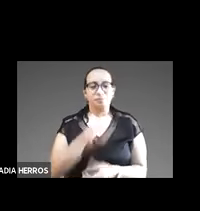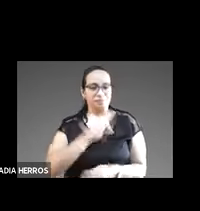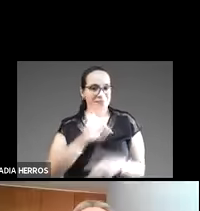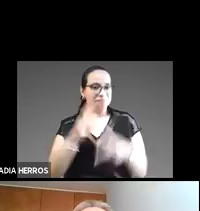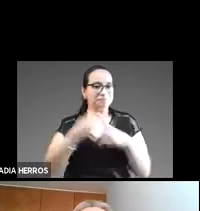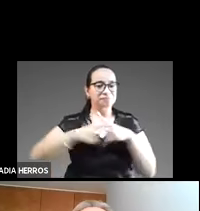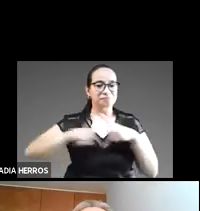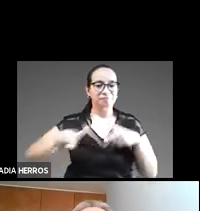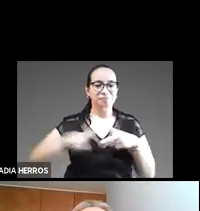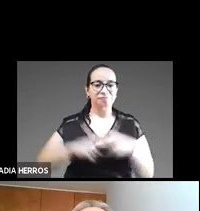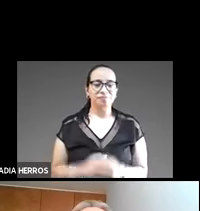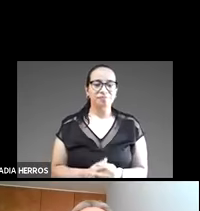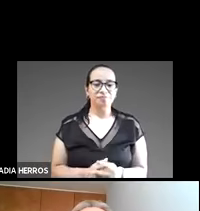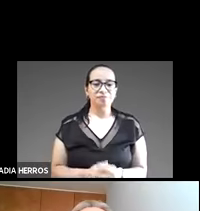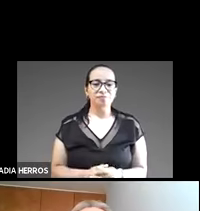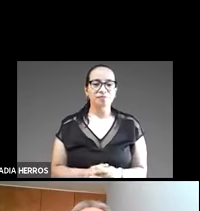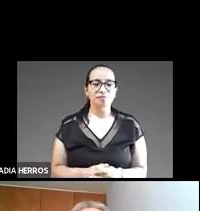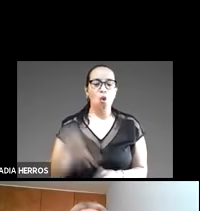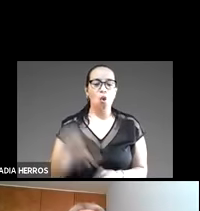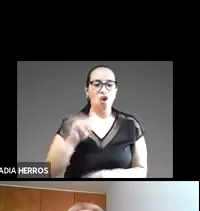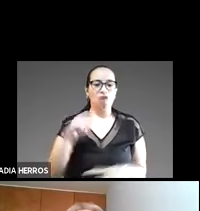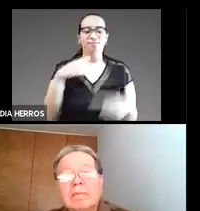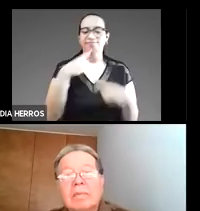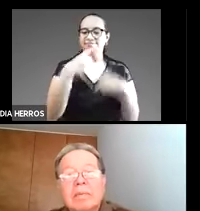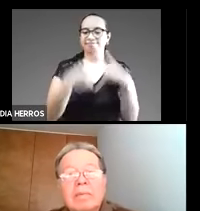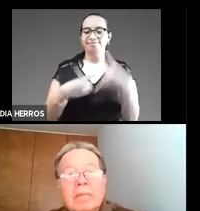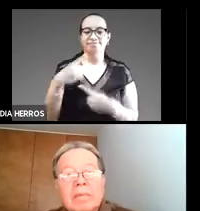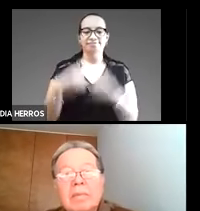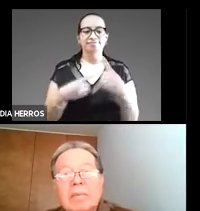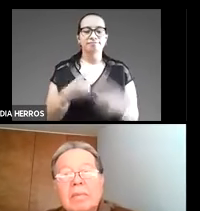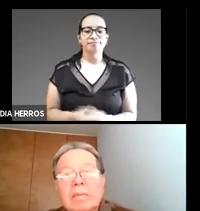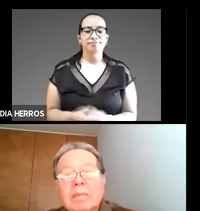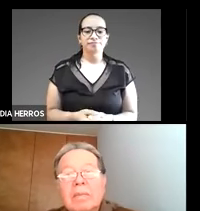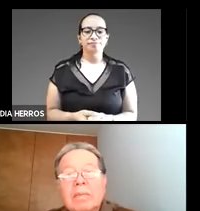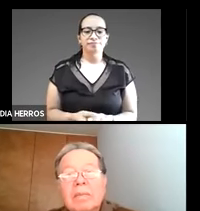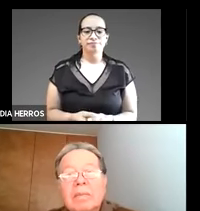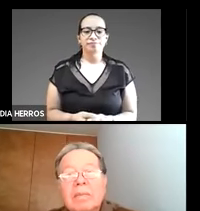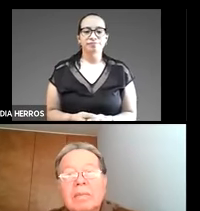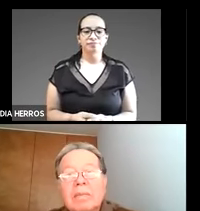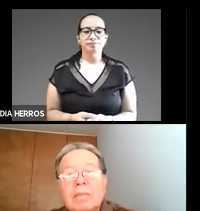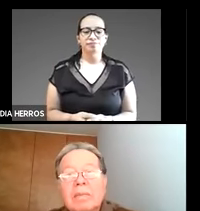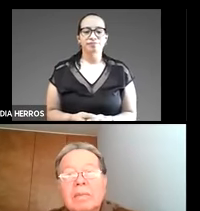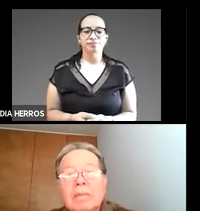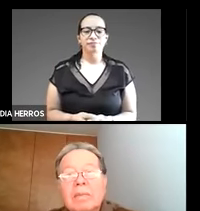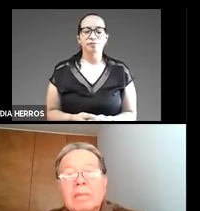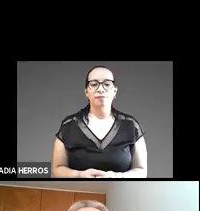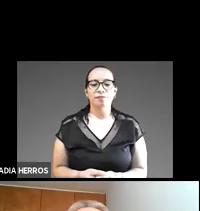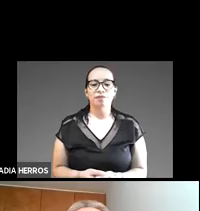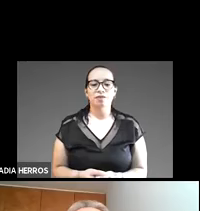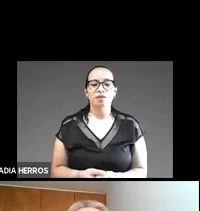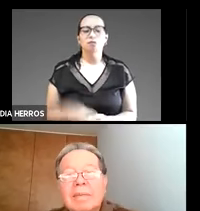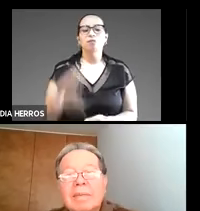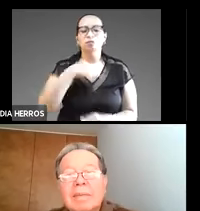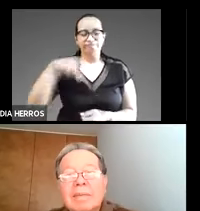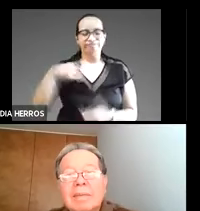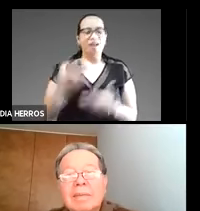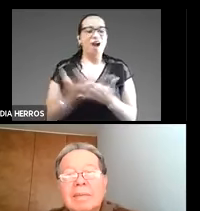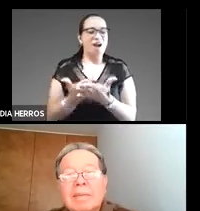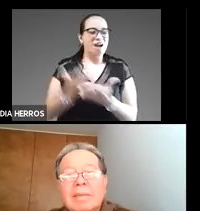inicio a esta dinámica. Y bueno, un poco lo que nosotros, como les decía al